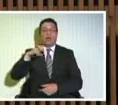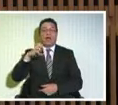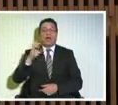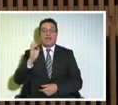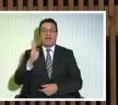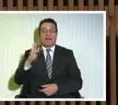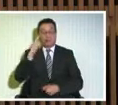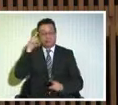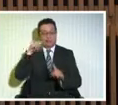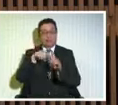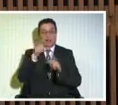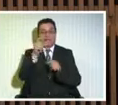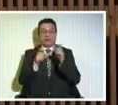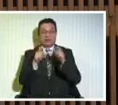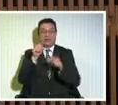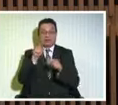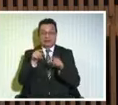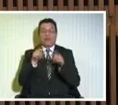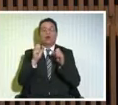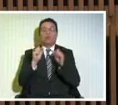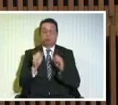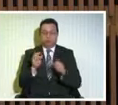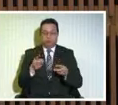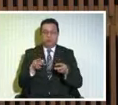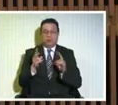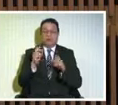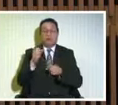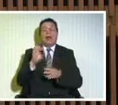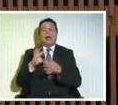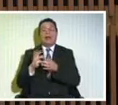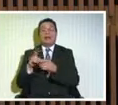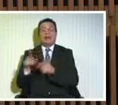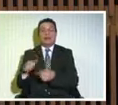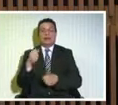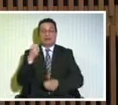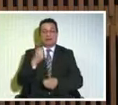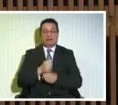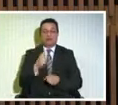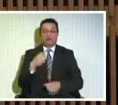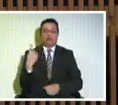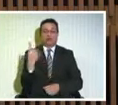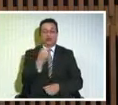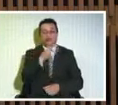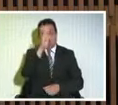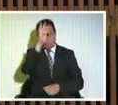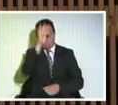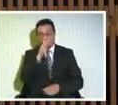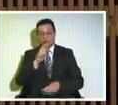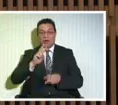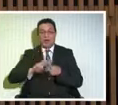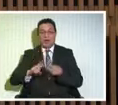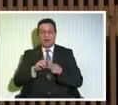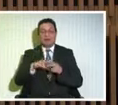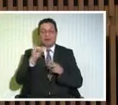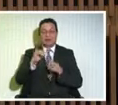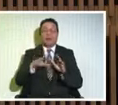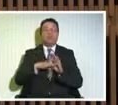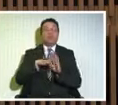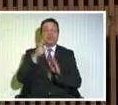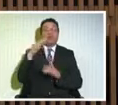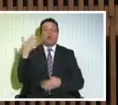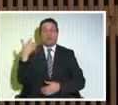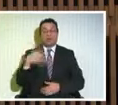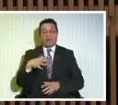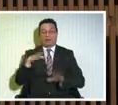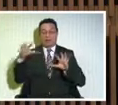y eso es posible gracias al trabajo que todos los funcionarios hacen y también a la muy relevante